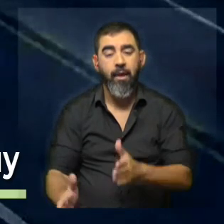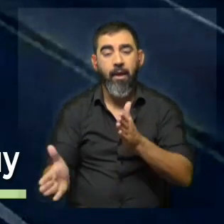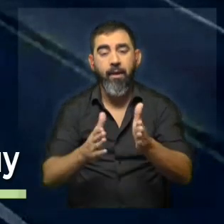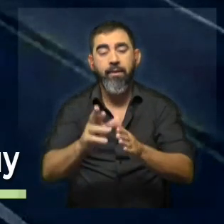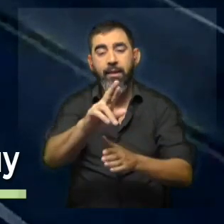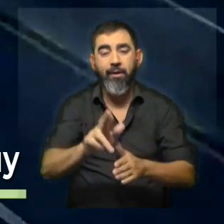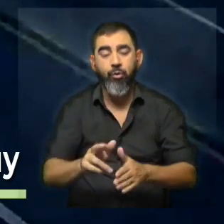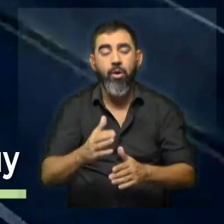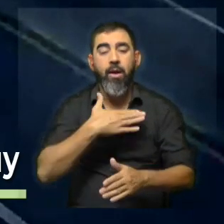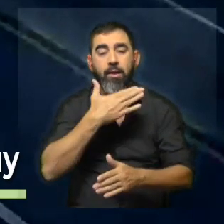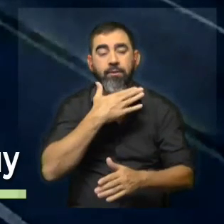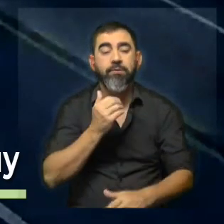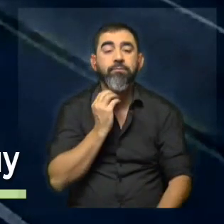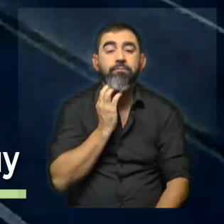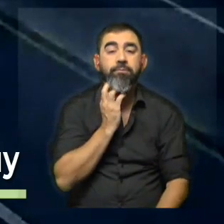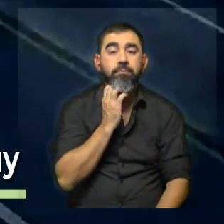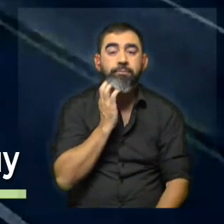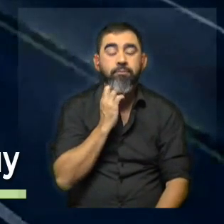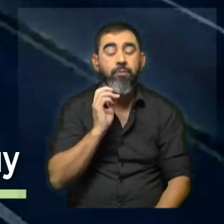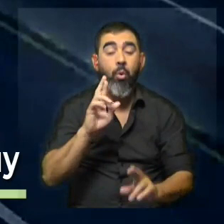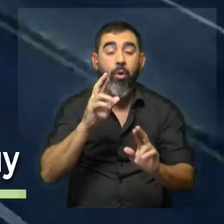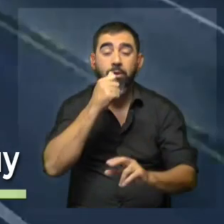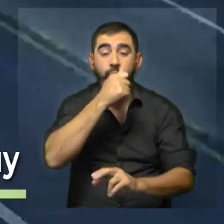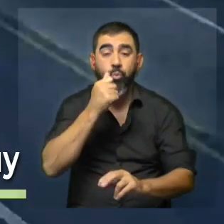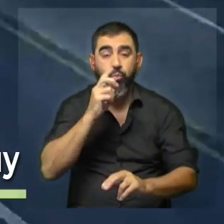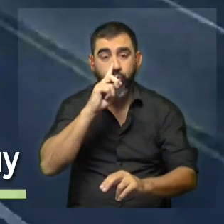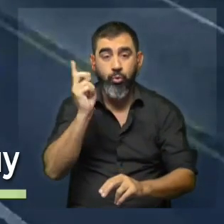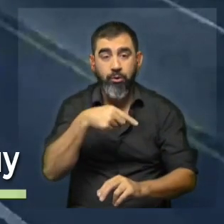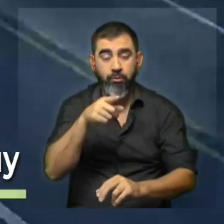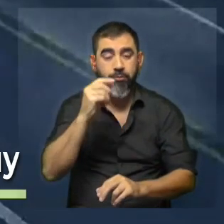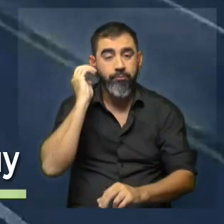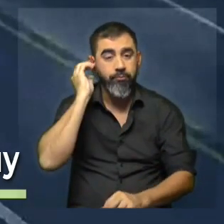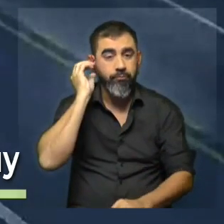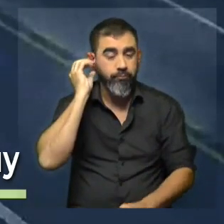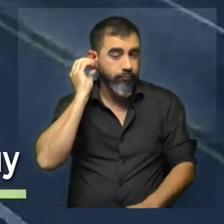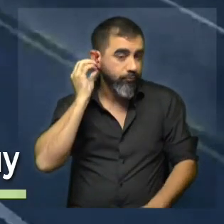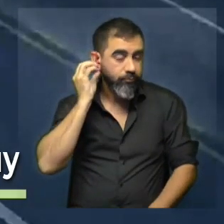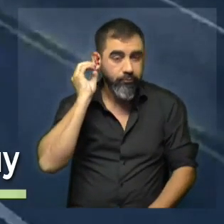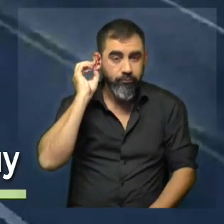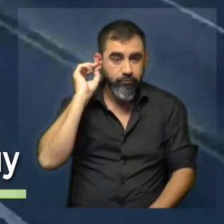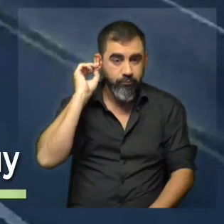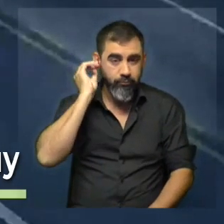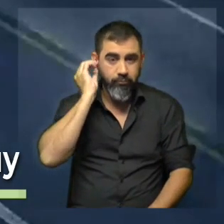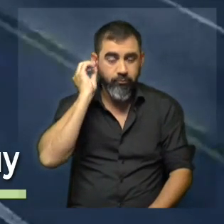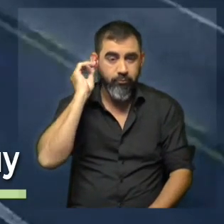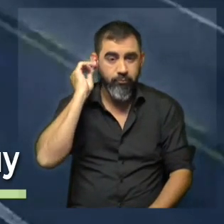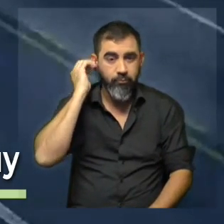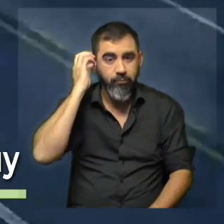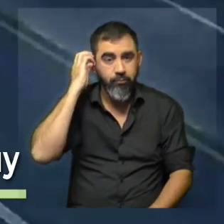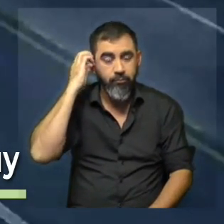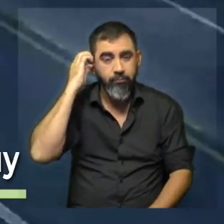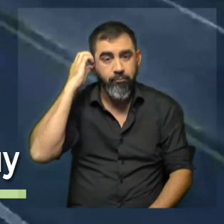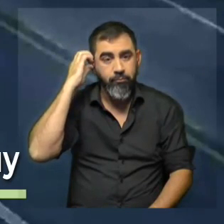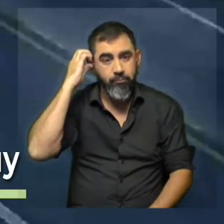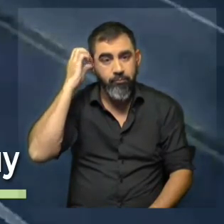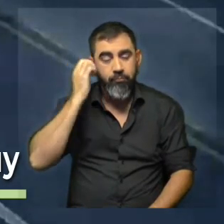Bueno este Ojalá Entonces se solucione pronto esta situación que se está dando gine esa zona de la